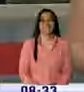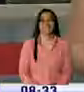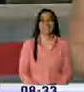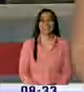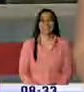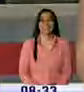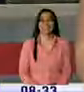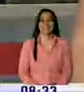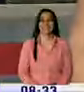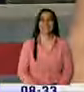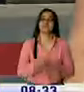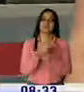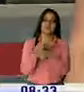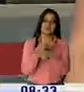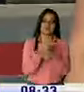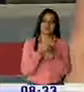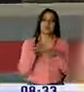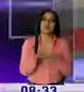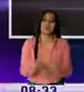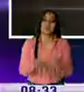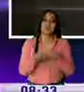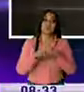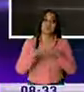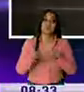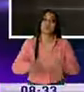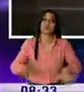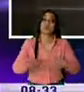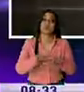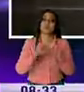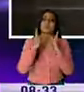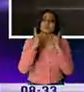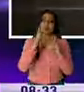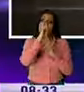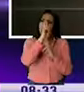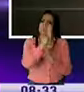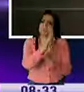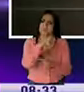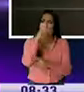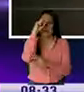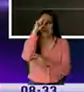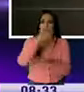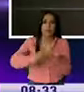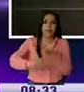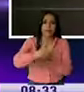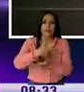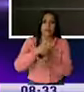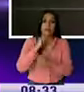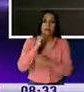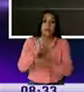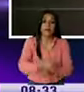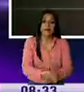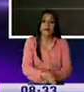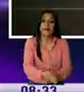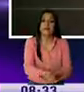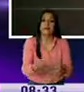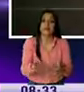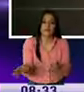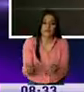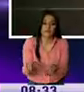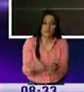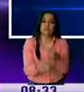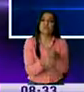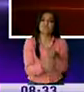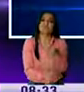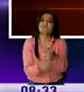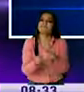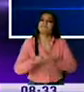Cuide sus mascotas, pero también el área pública. Recuerde que es de todos. Por favor, lleve su correa y también la funda necesaria para recoger todos los desechos.